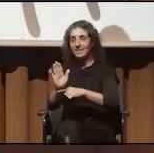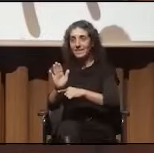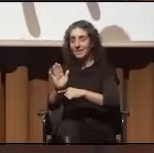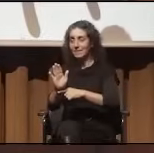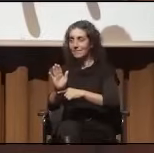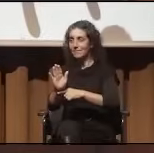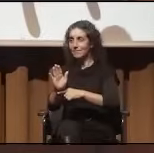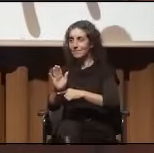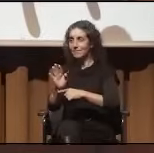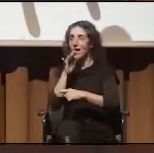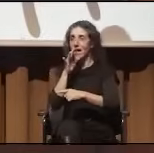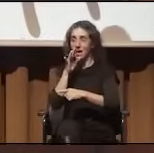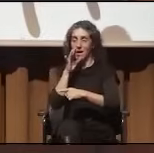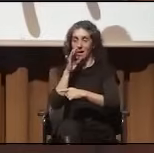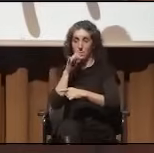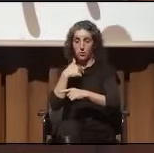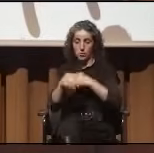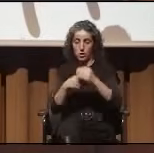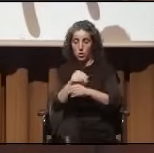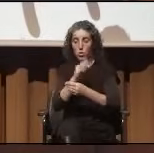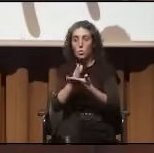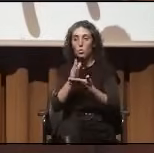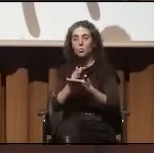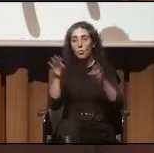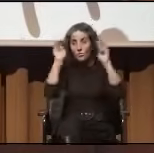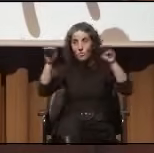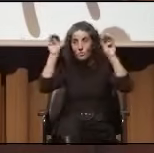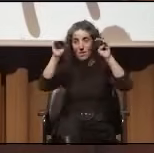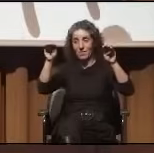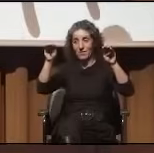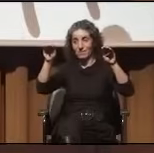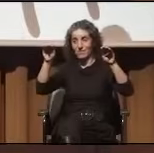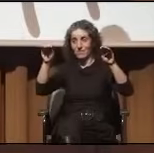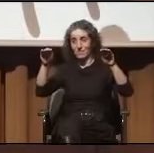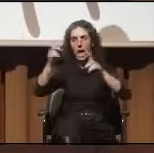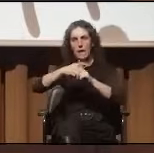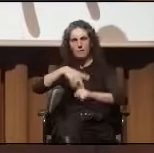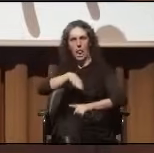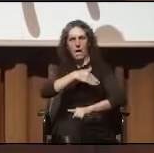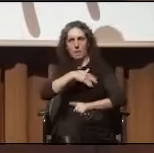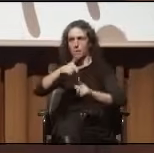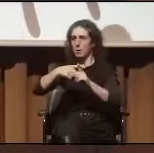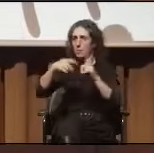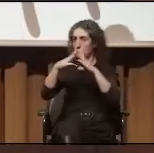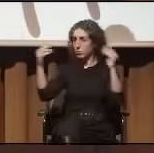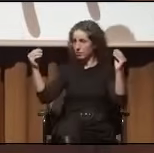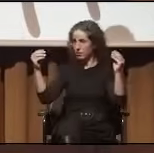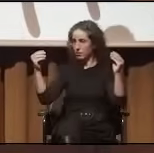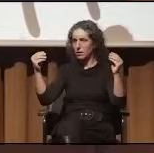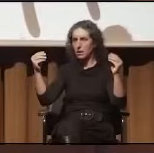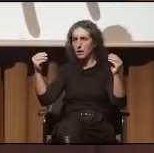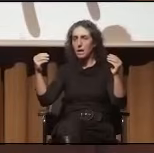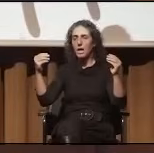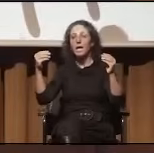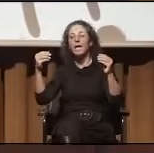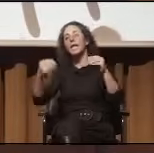que estoy haciendo online, son cursos de formación y acompañamiento espiritual. A nivel académico, a nivel universitario, estoy formando gente en Latinoamérica, en